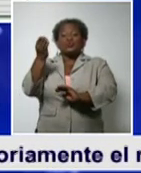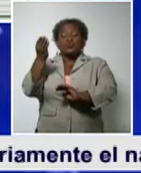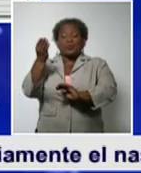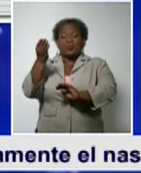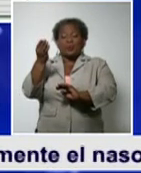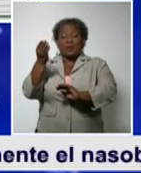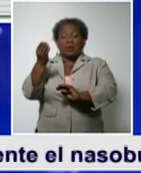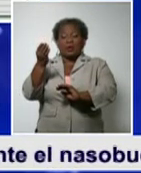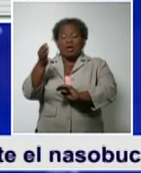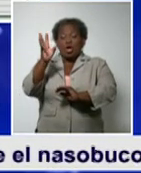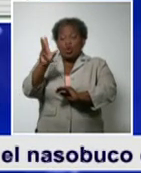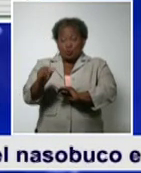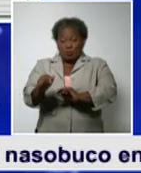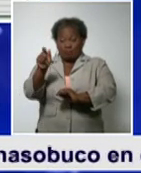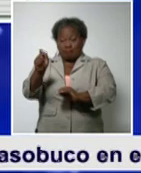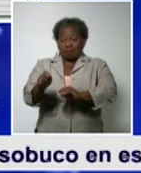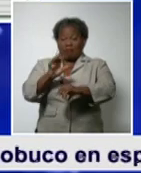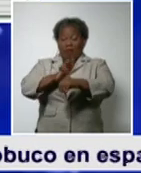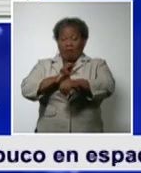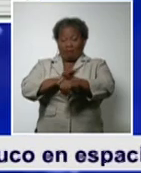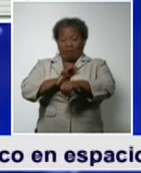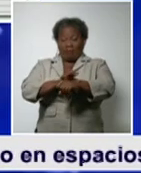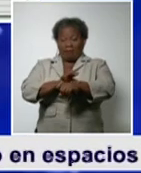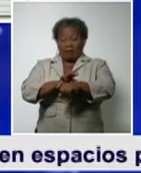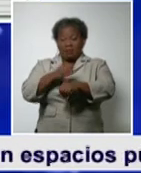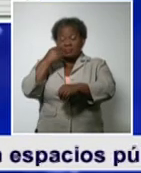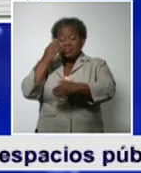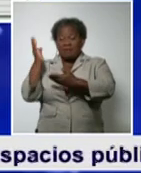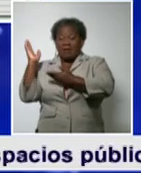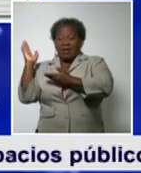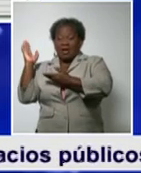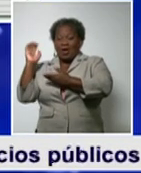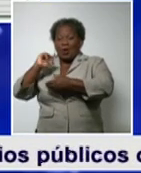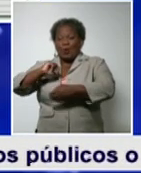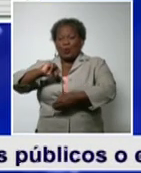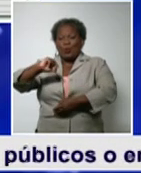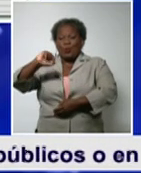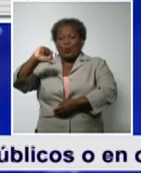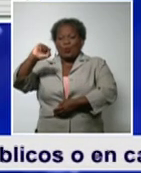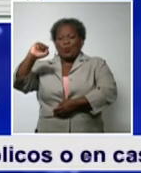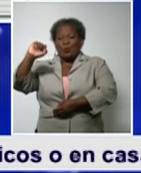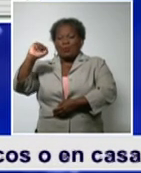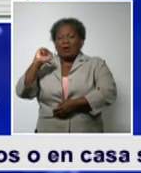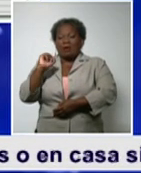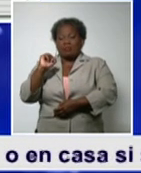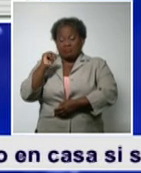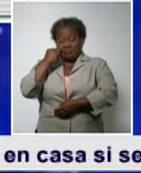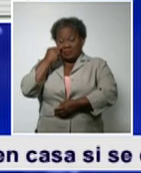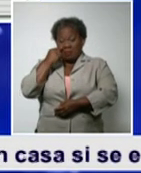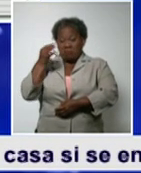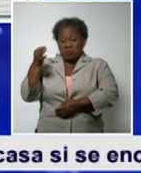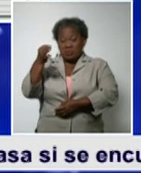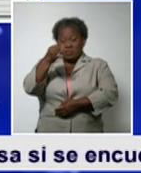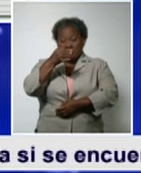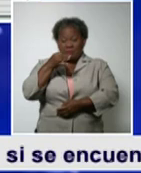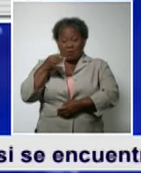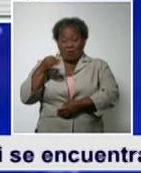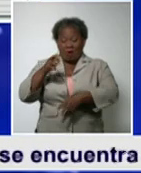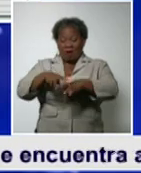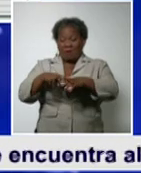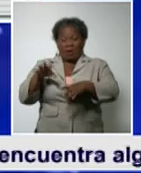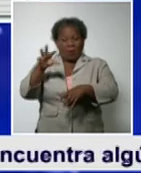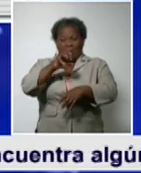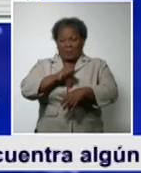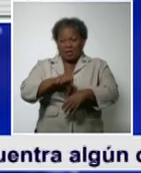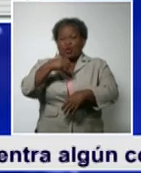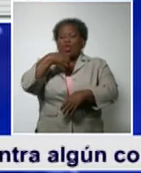el número de casos, se puede ver en la curva, presencia y dispersión en todos sus municipios y con